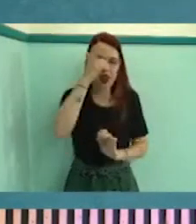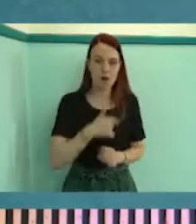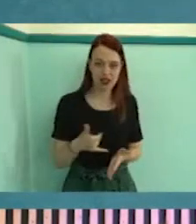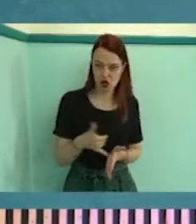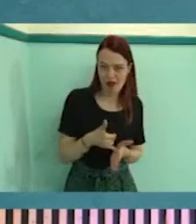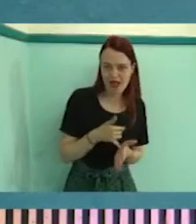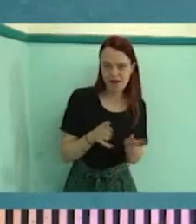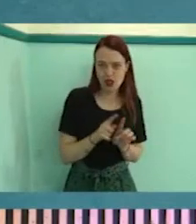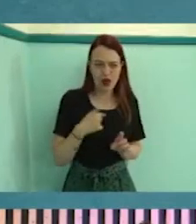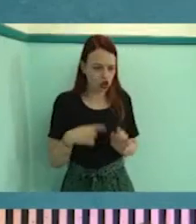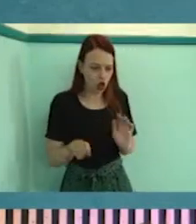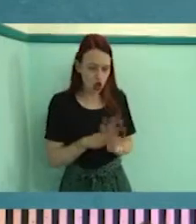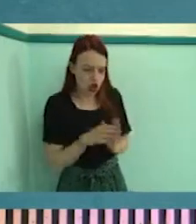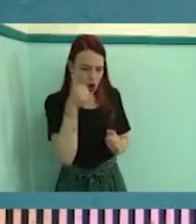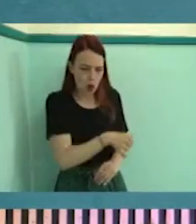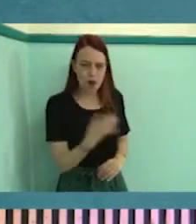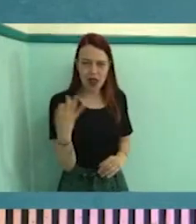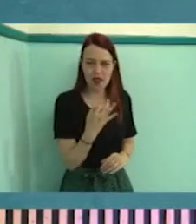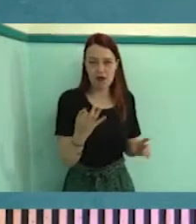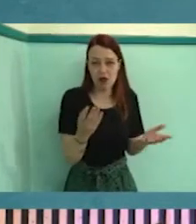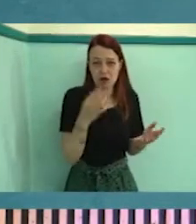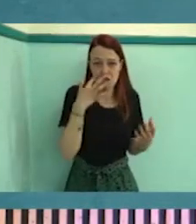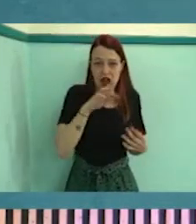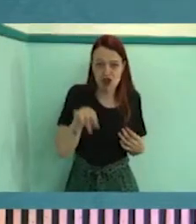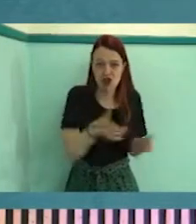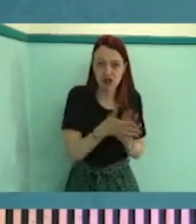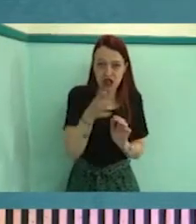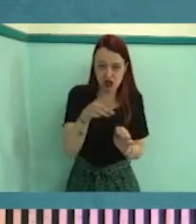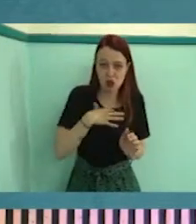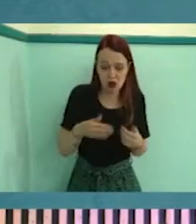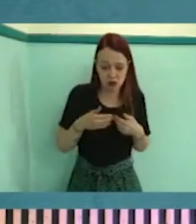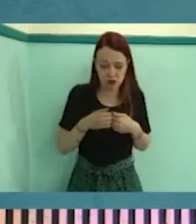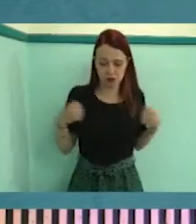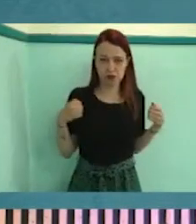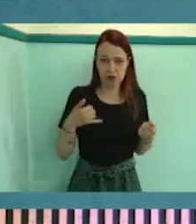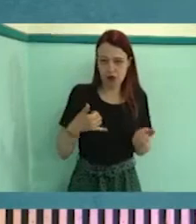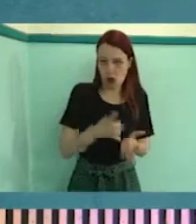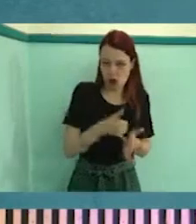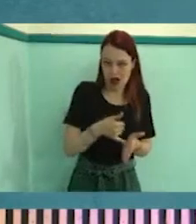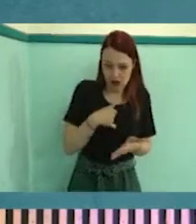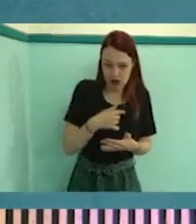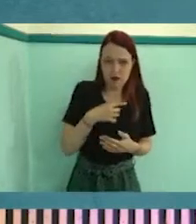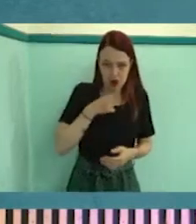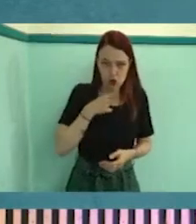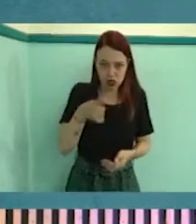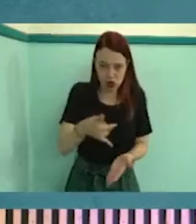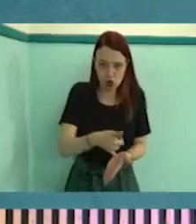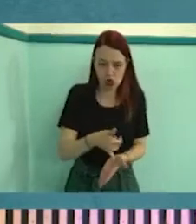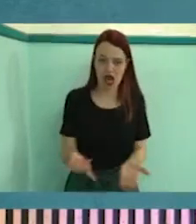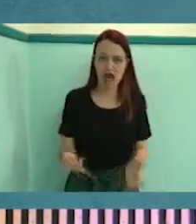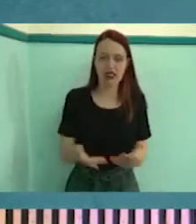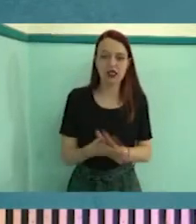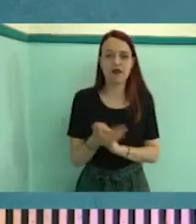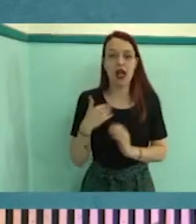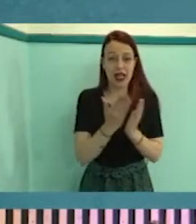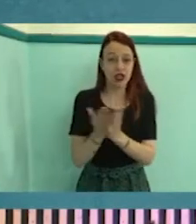que que seguir arrastrando y que spoiler no es así podéis ser vulnerables y amamos vuestra vulnerabilidad y creemos que entre los estudios que